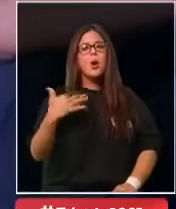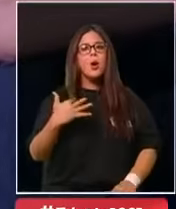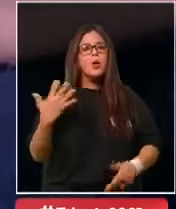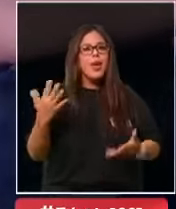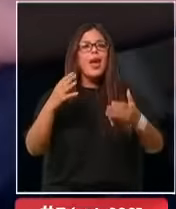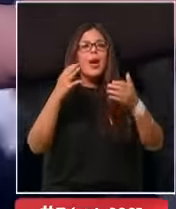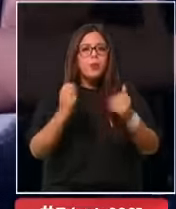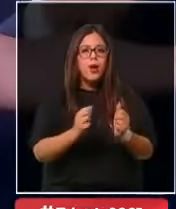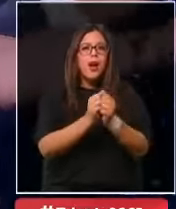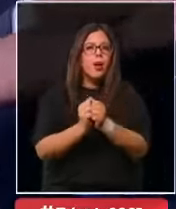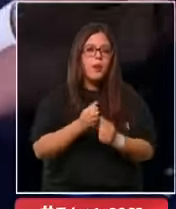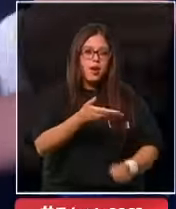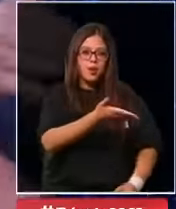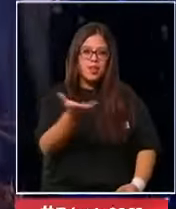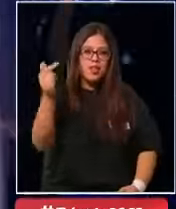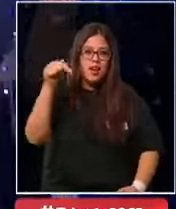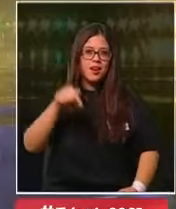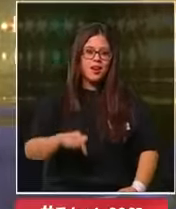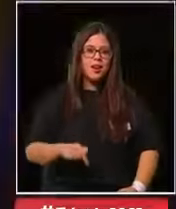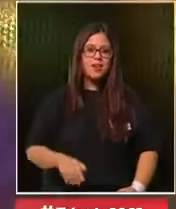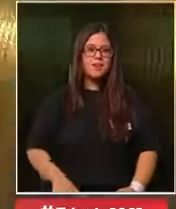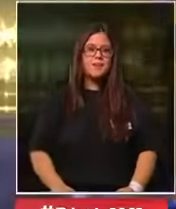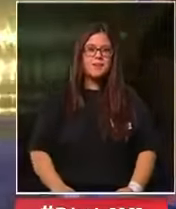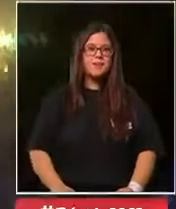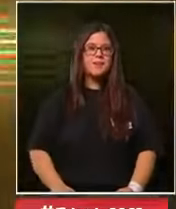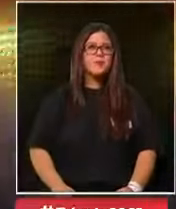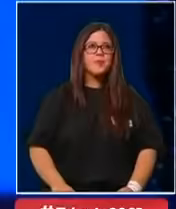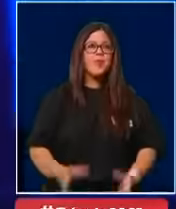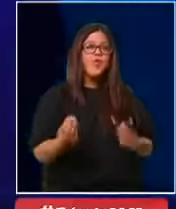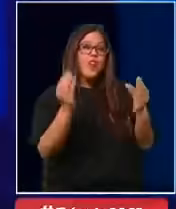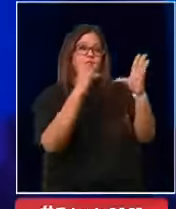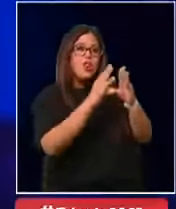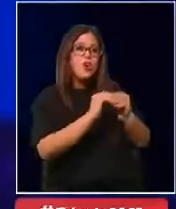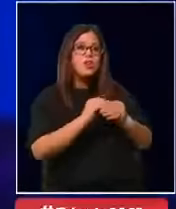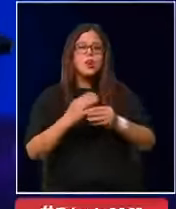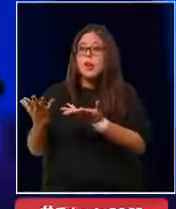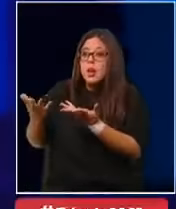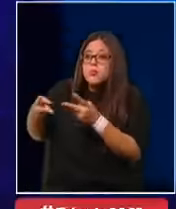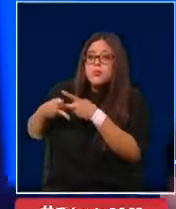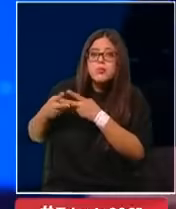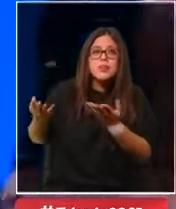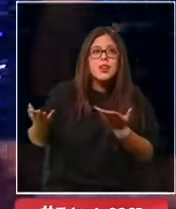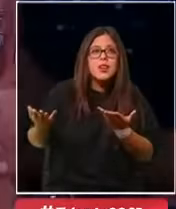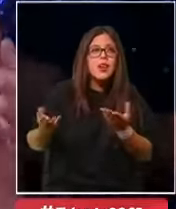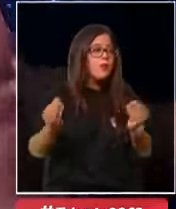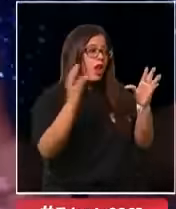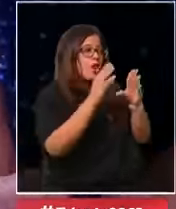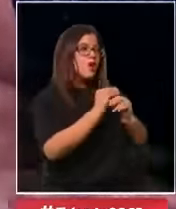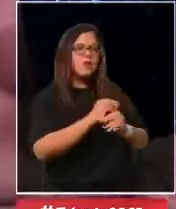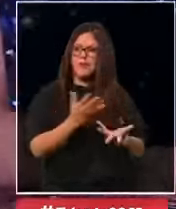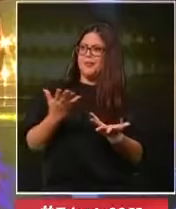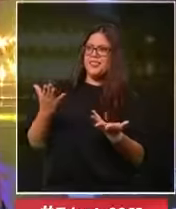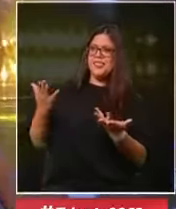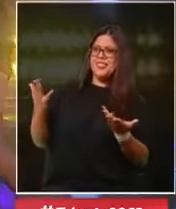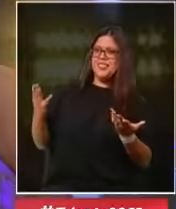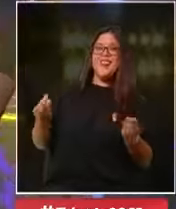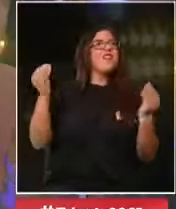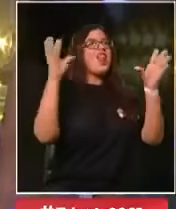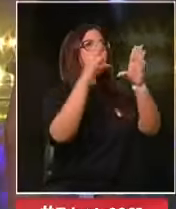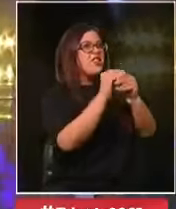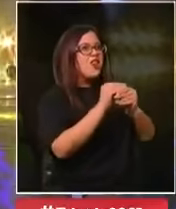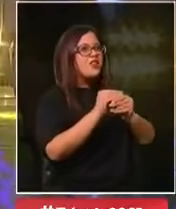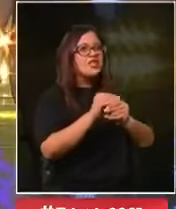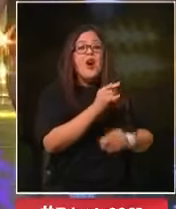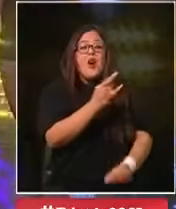Poder estar com todos vocês esta noite. Boa noite! Boa noite! Boa noite! Boa noite! Boa noite!